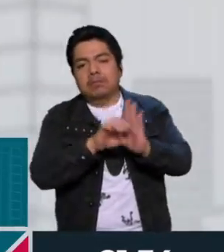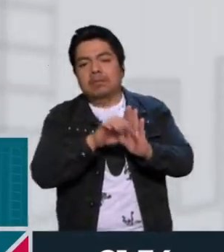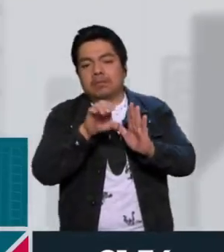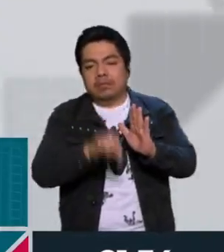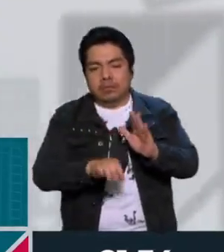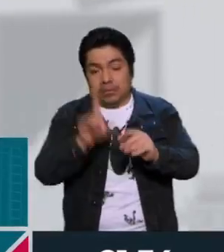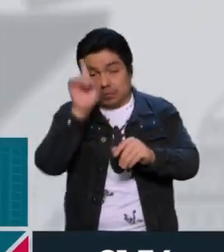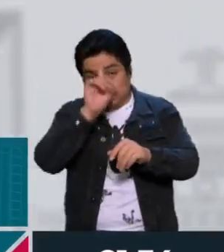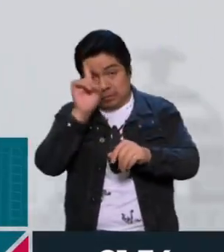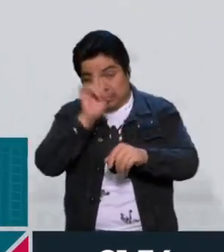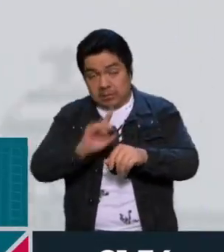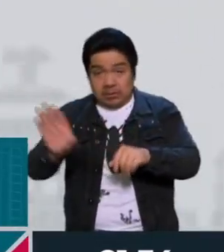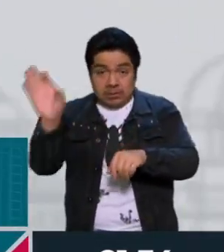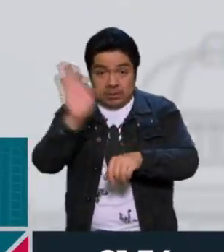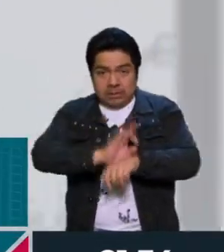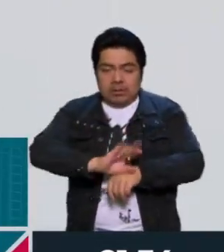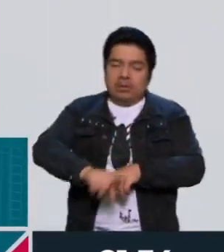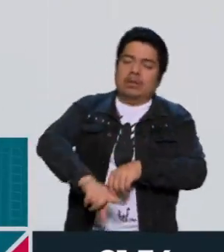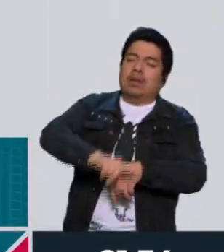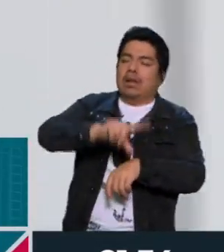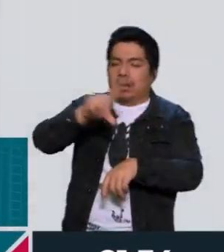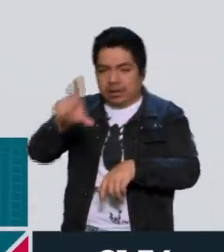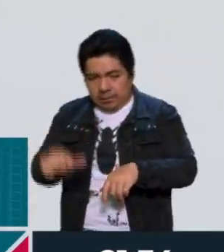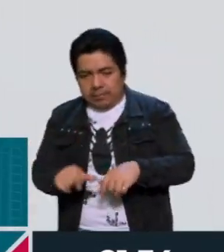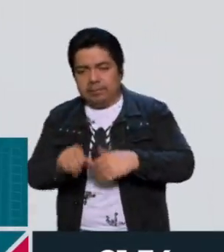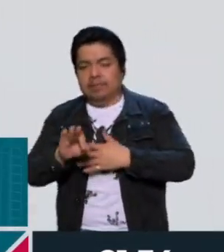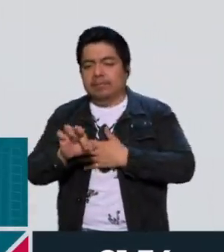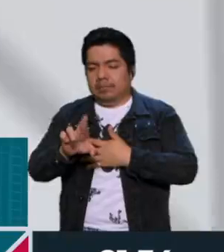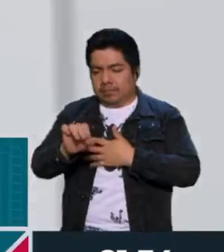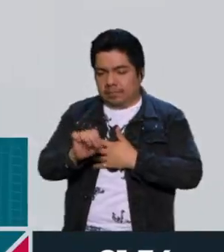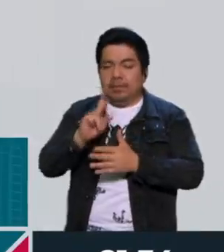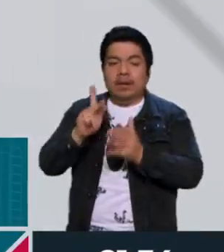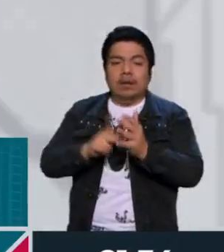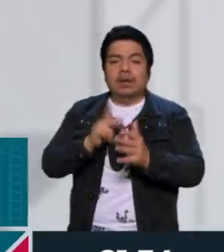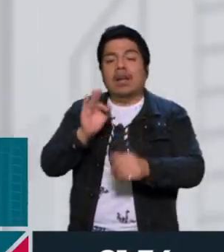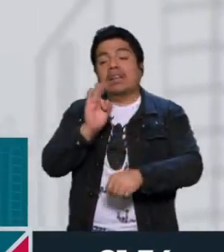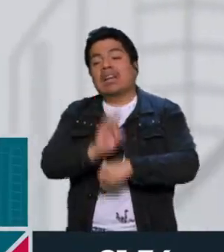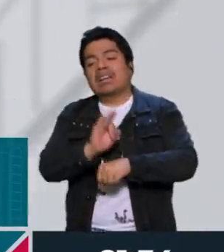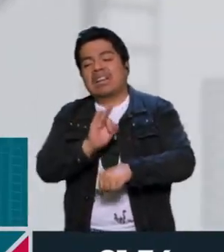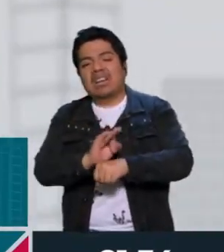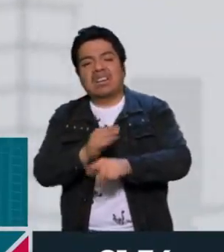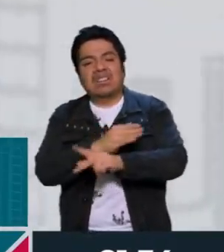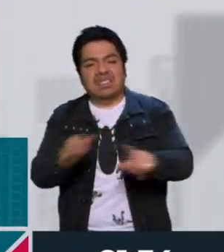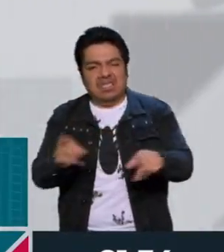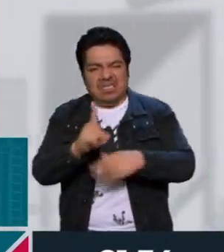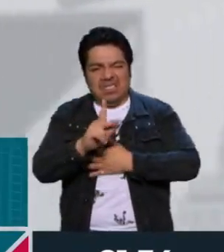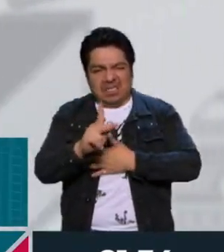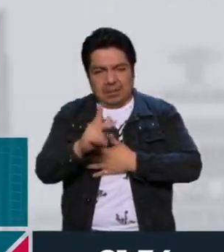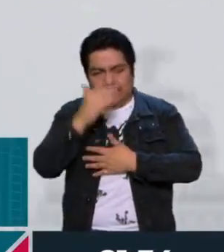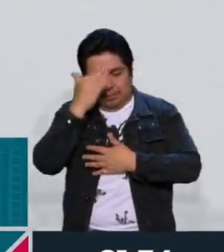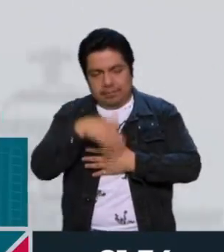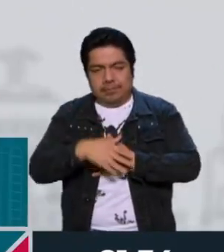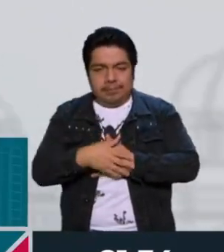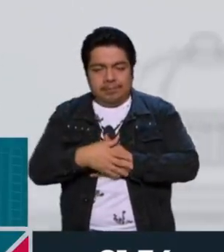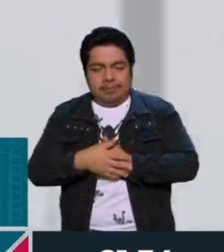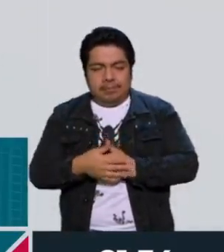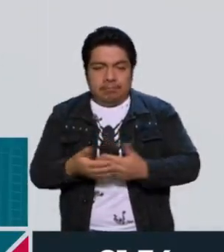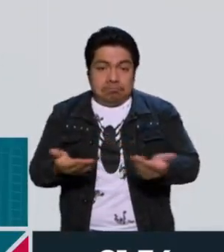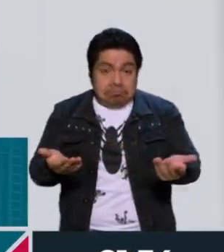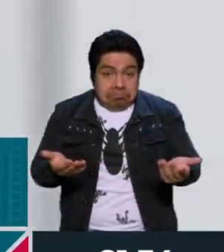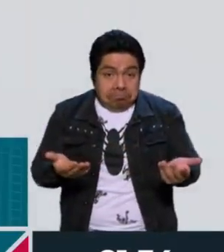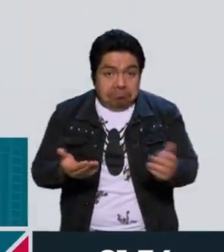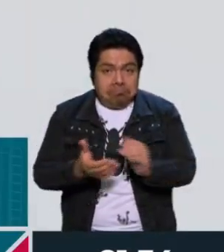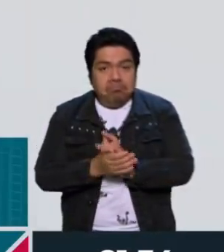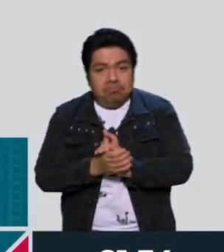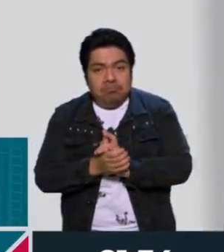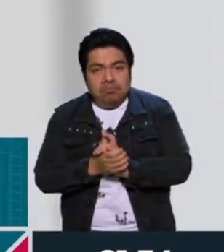defensoría, que después en los últimos foros se recogió ese tema de la defensoría pública, de fortalecerla. Entonces creo